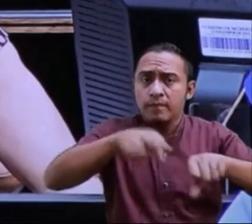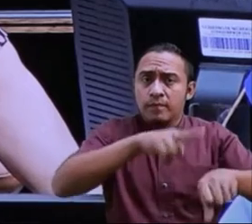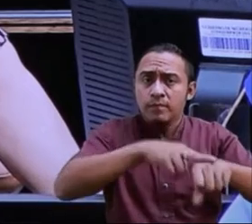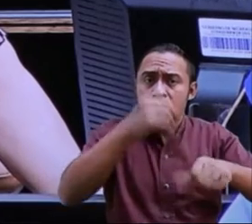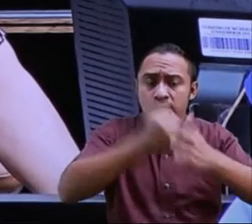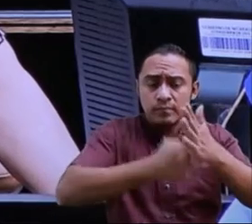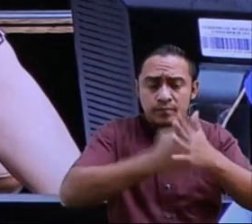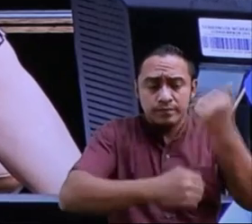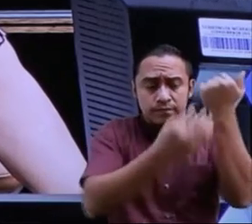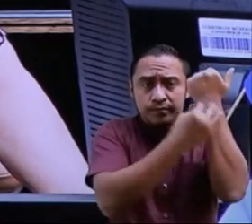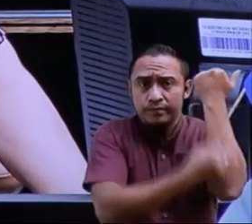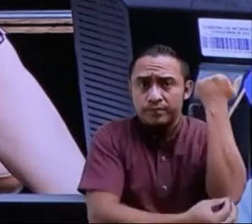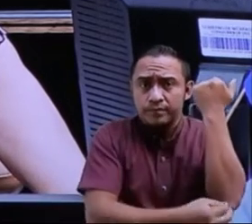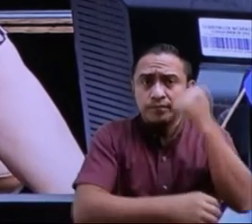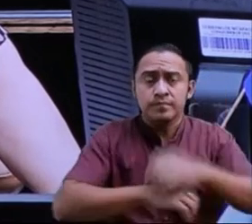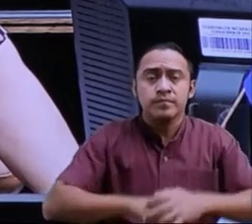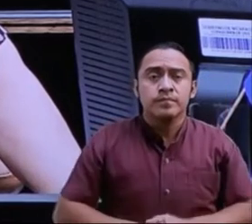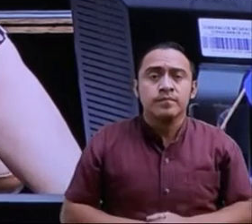Pobreza,